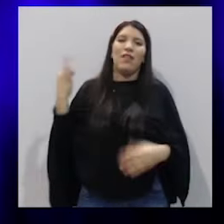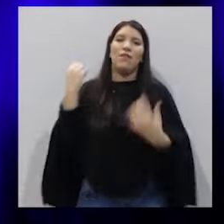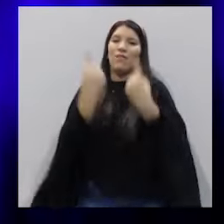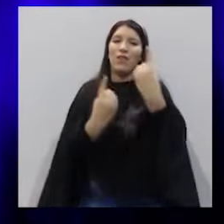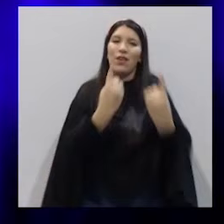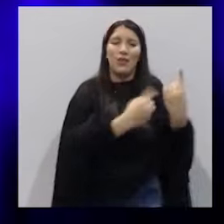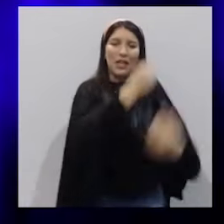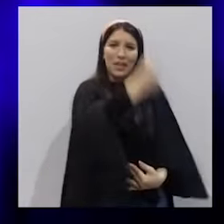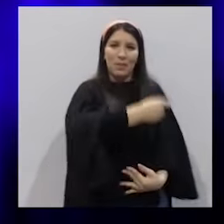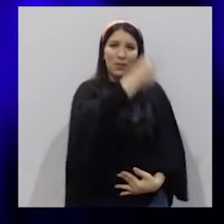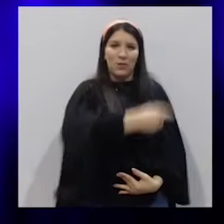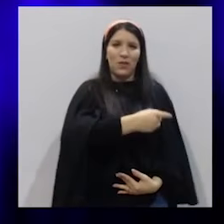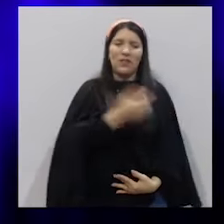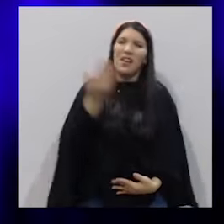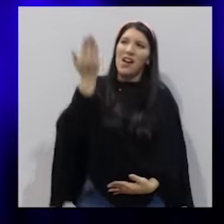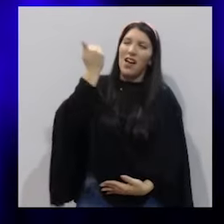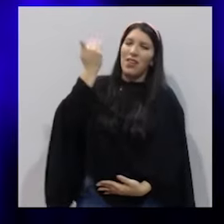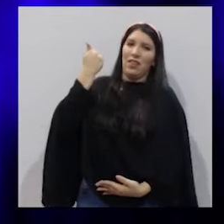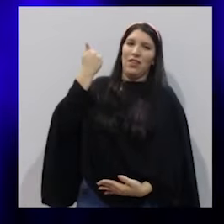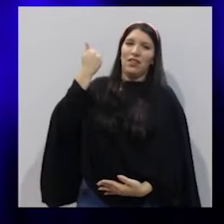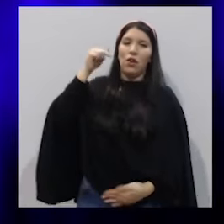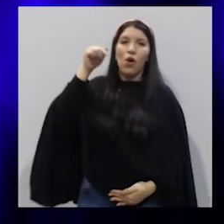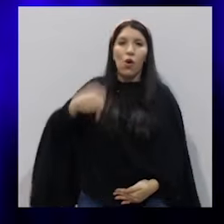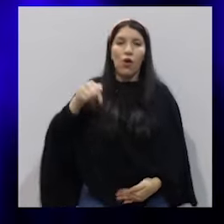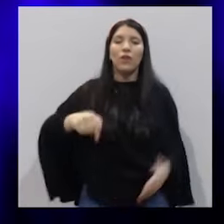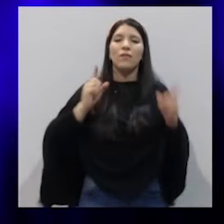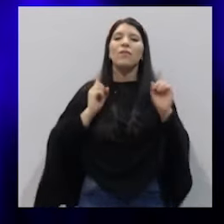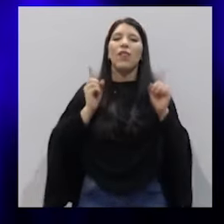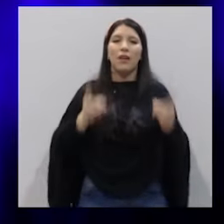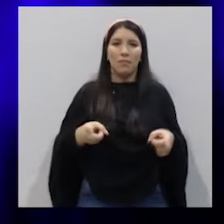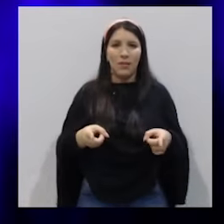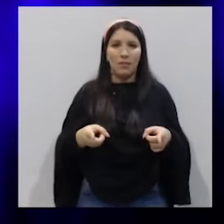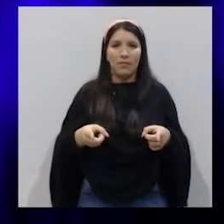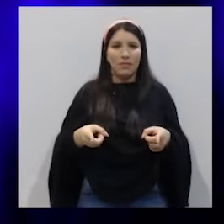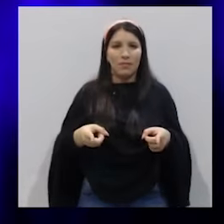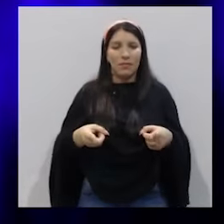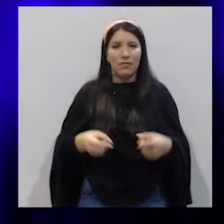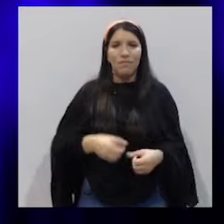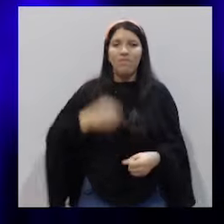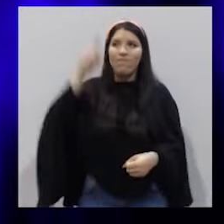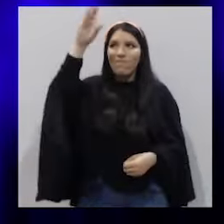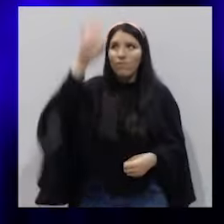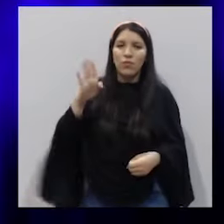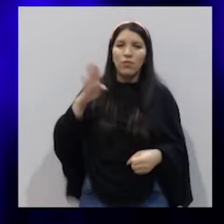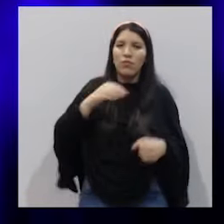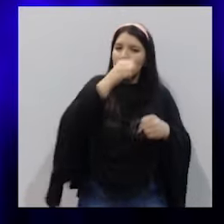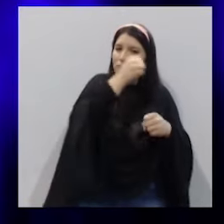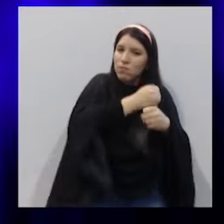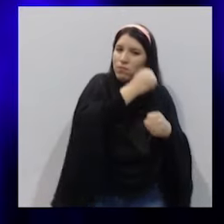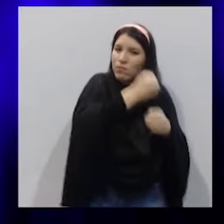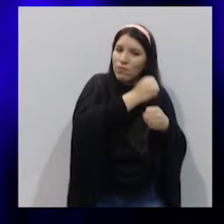sucede también hoy lo que dios va haciendo y es muy interesante pensar lo que dice juan